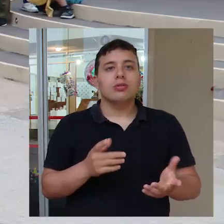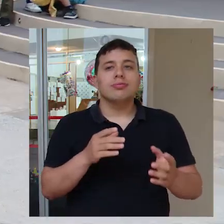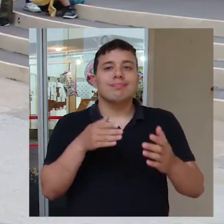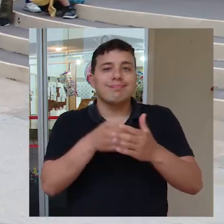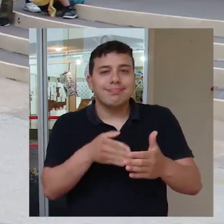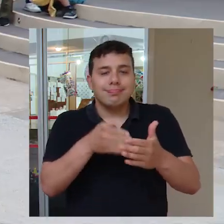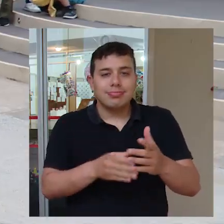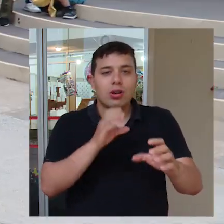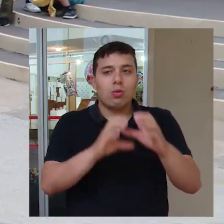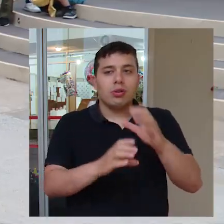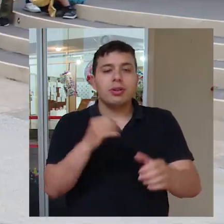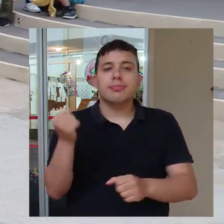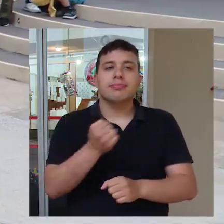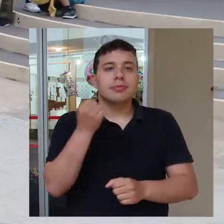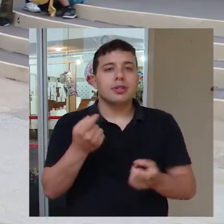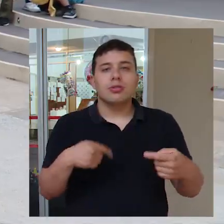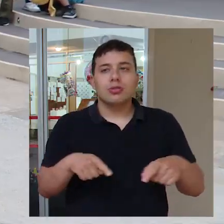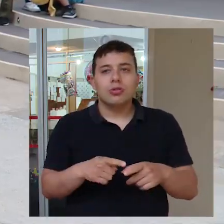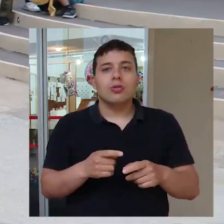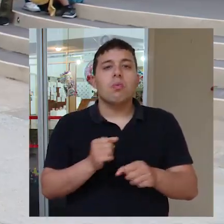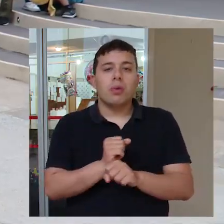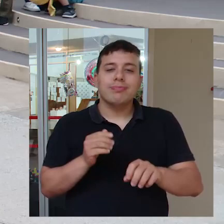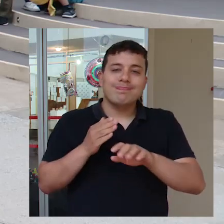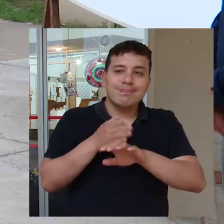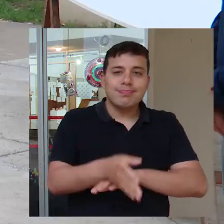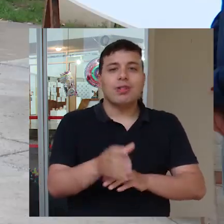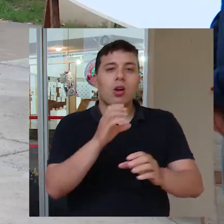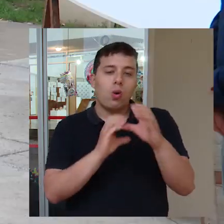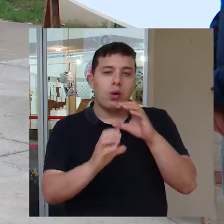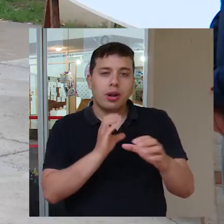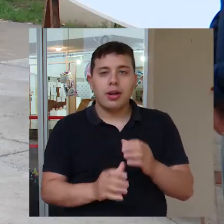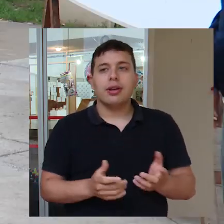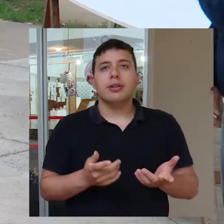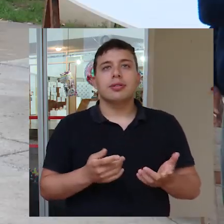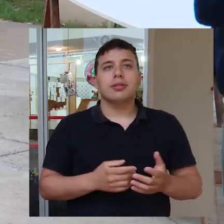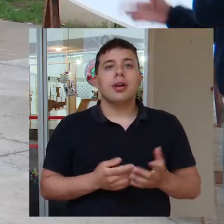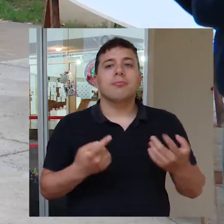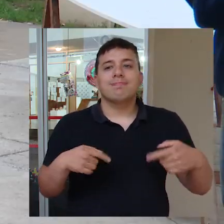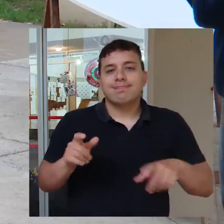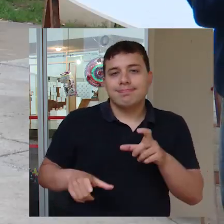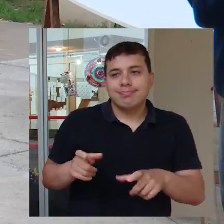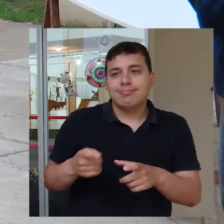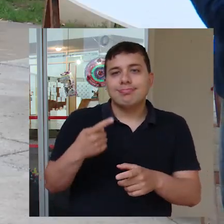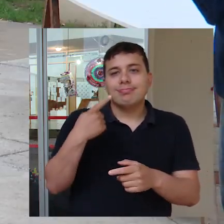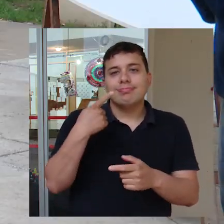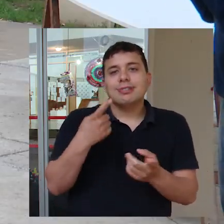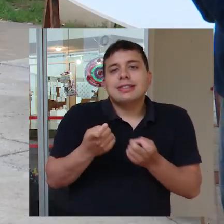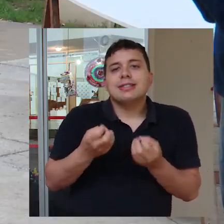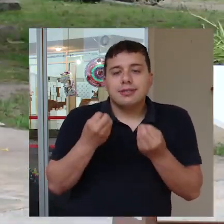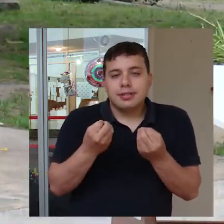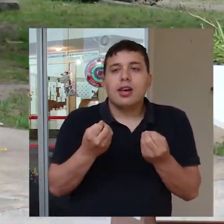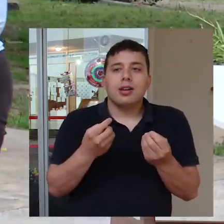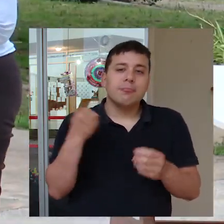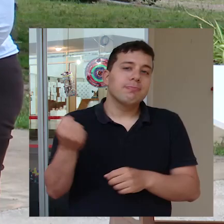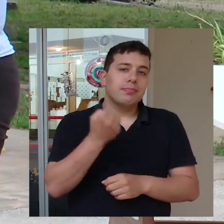comunicación que es tan importante que todos nos podamos comunicar y saber qué es lo que necesita la otra persona. Y bueno,